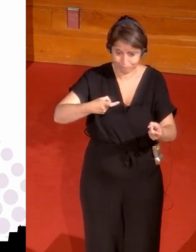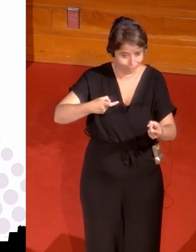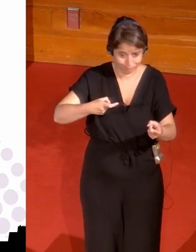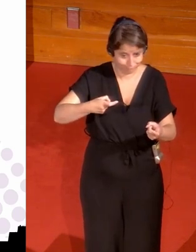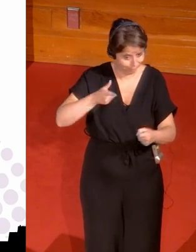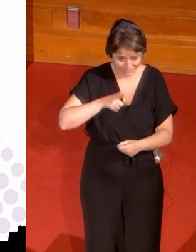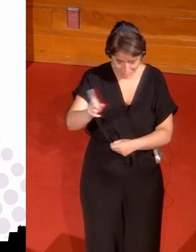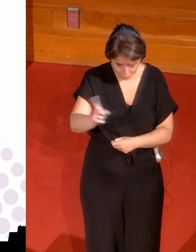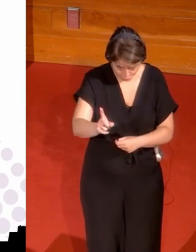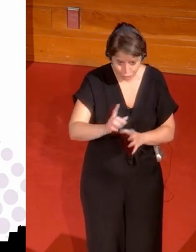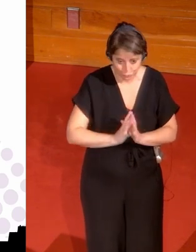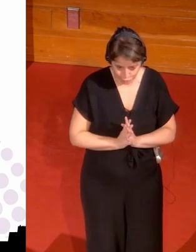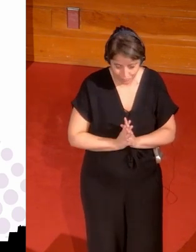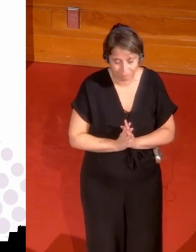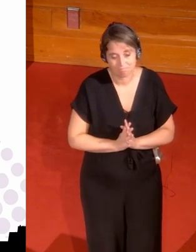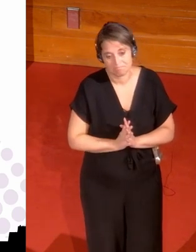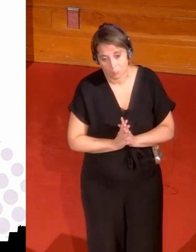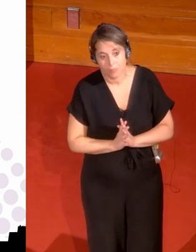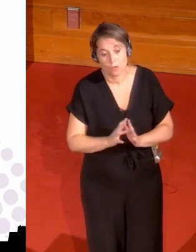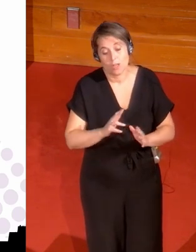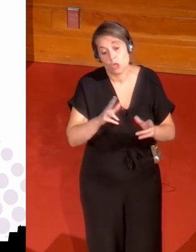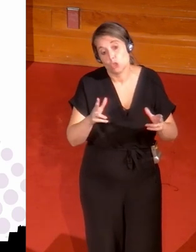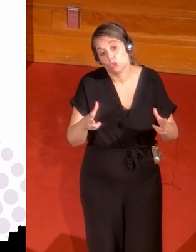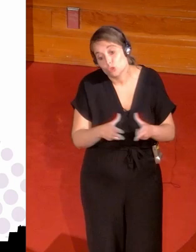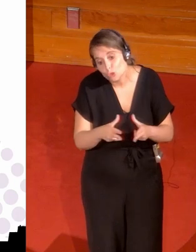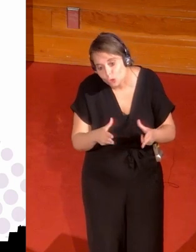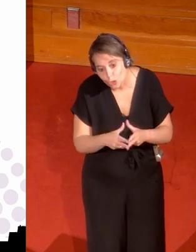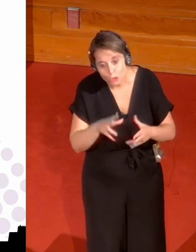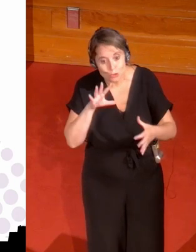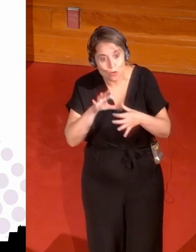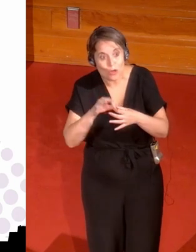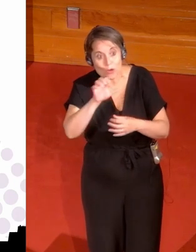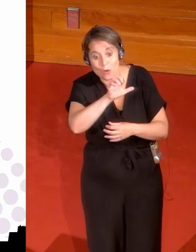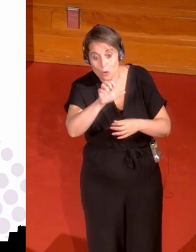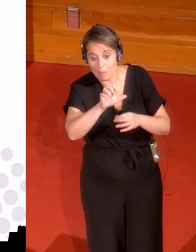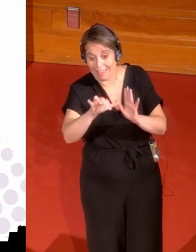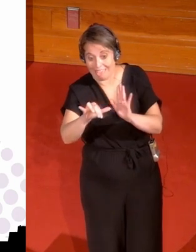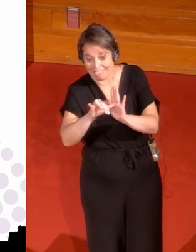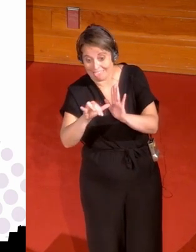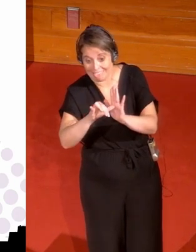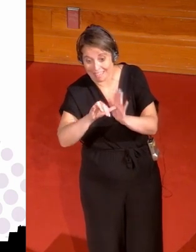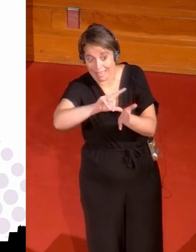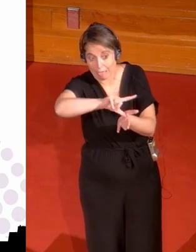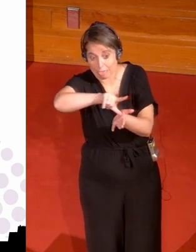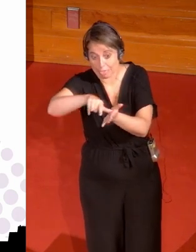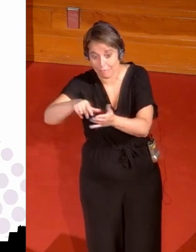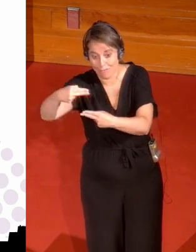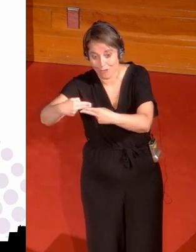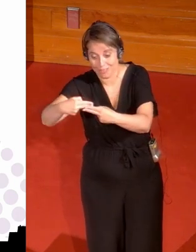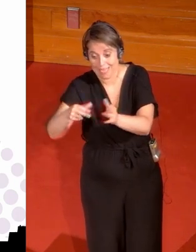lejana hay muchos socios de la Unión Europea que la tienen ahí literalmente en en su